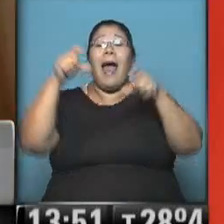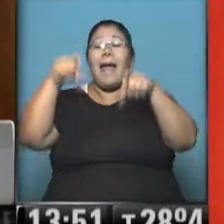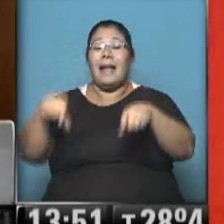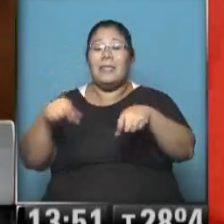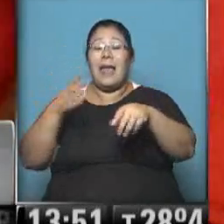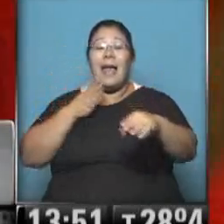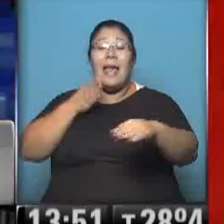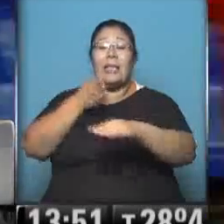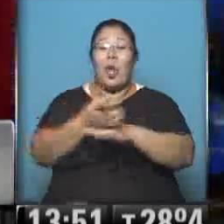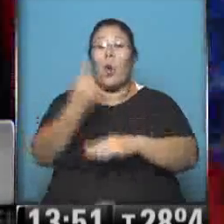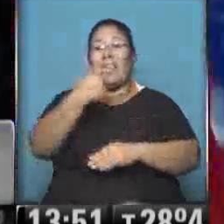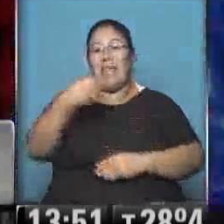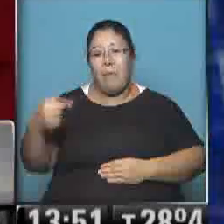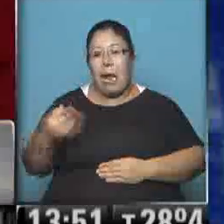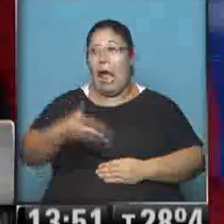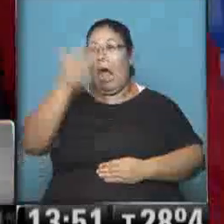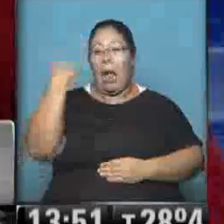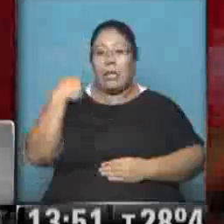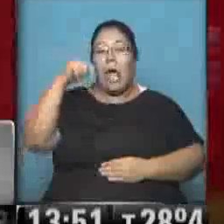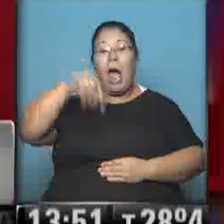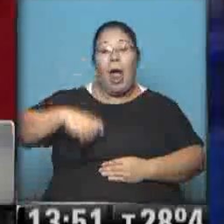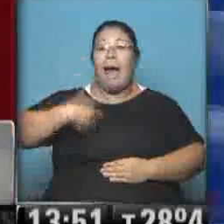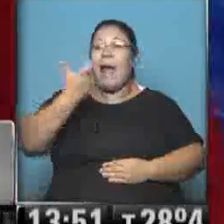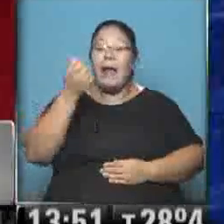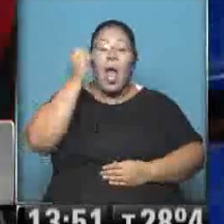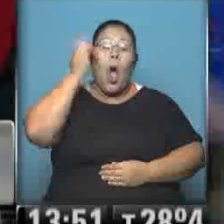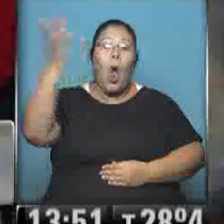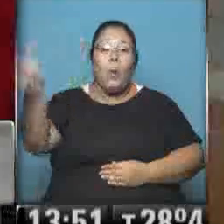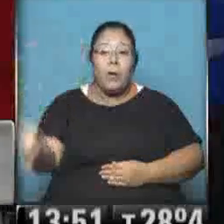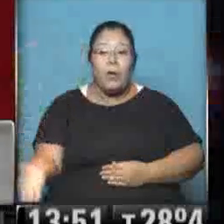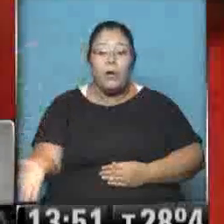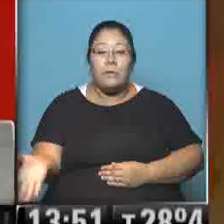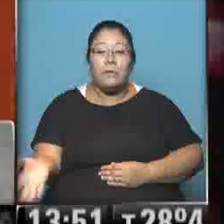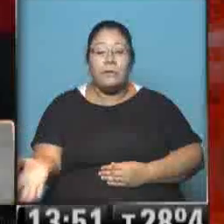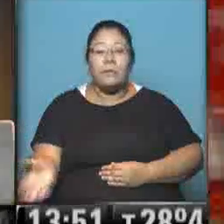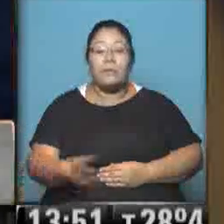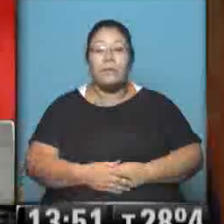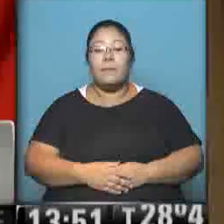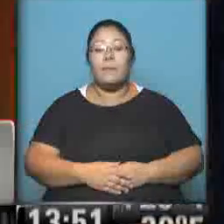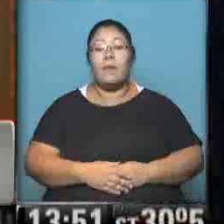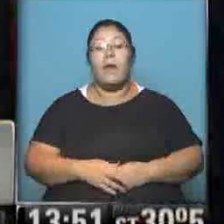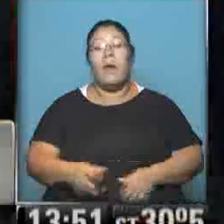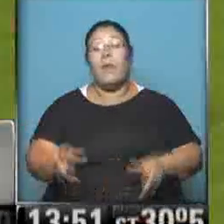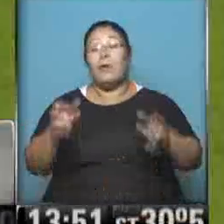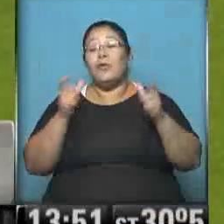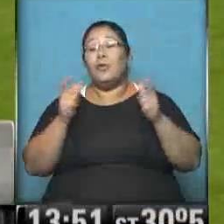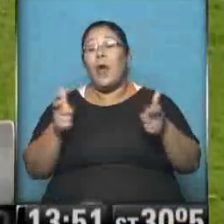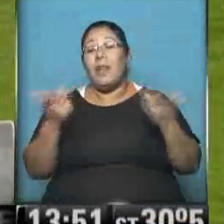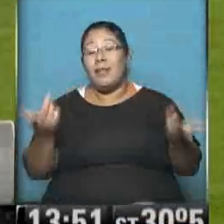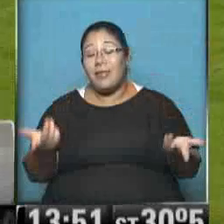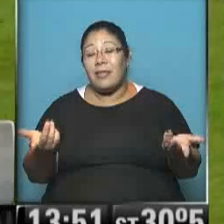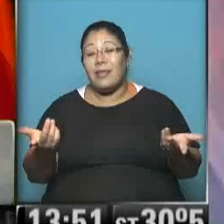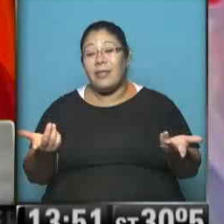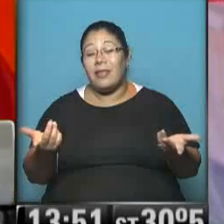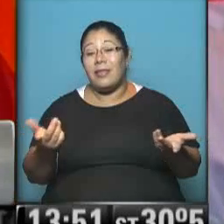semana tarde. Ahora se olvidó el carnet. Bueno, llegó la autorización en el entretiempo y por suerte Caruso no vio, perdón,